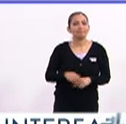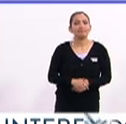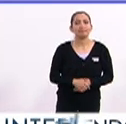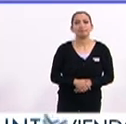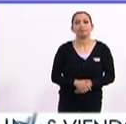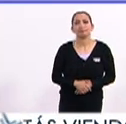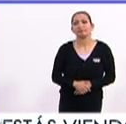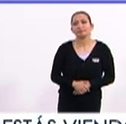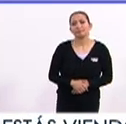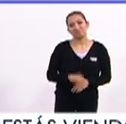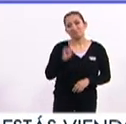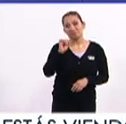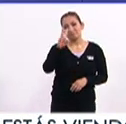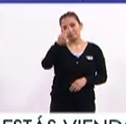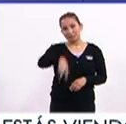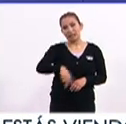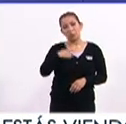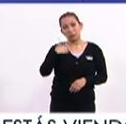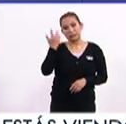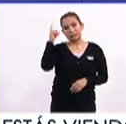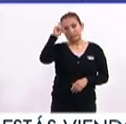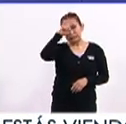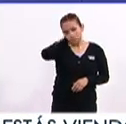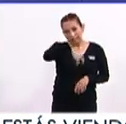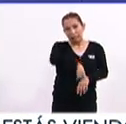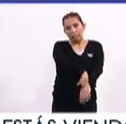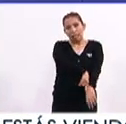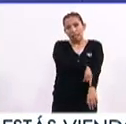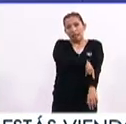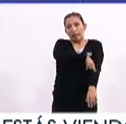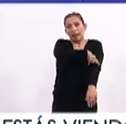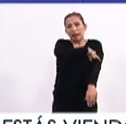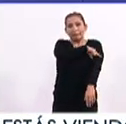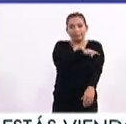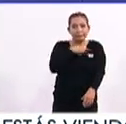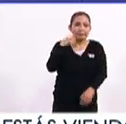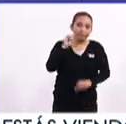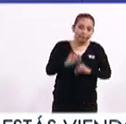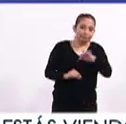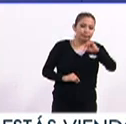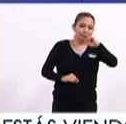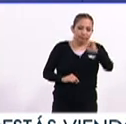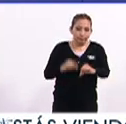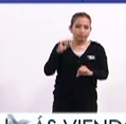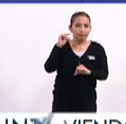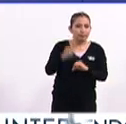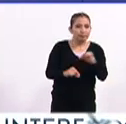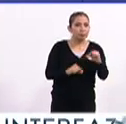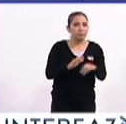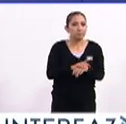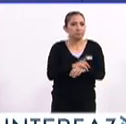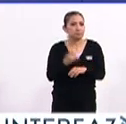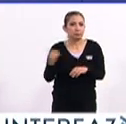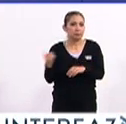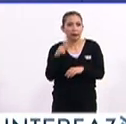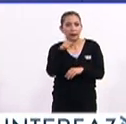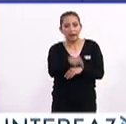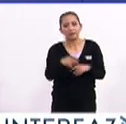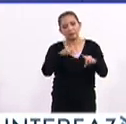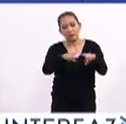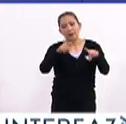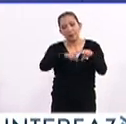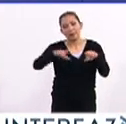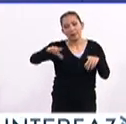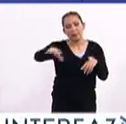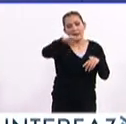aspectos? Pues sí, ha sido un camino largo, es un camino difícil porque, es la